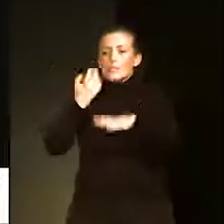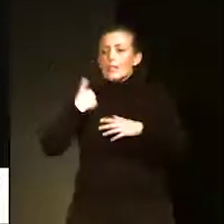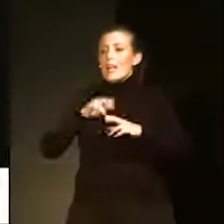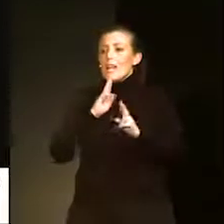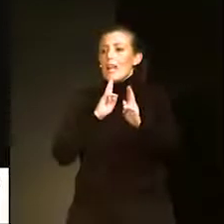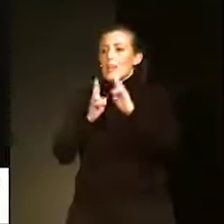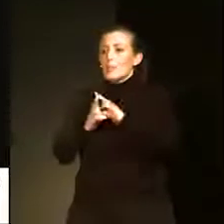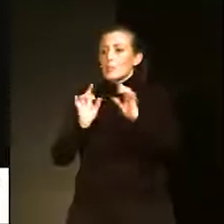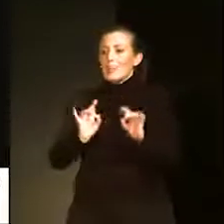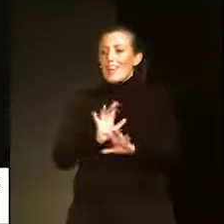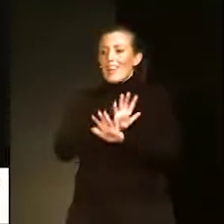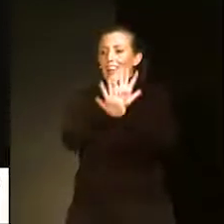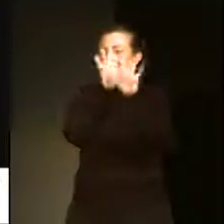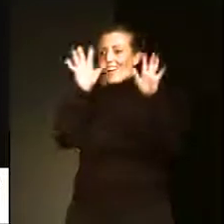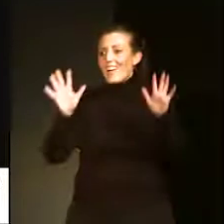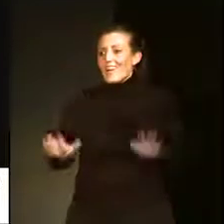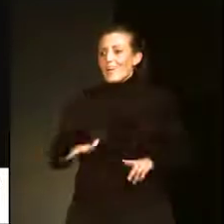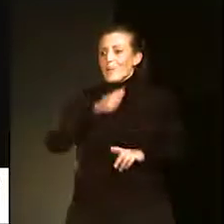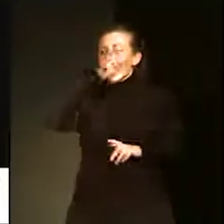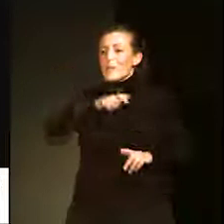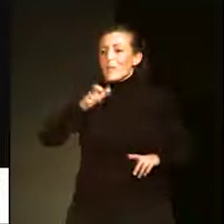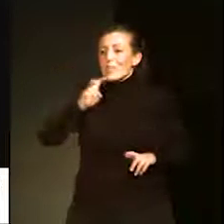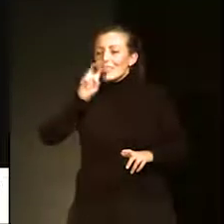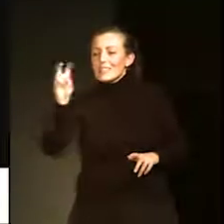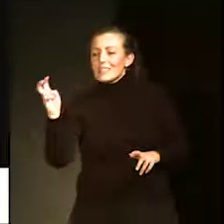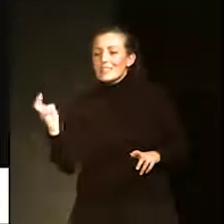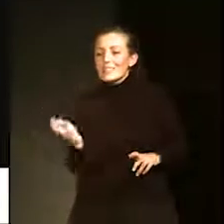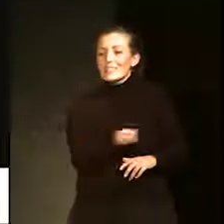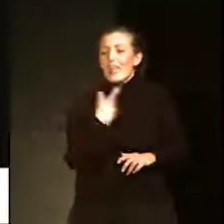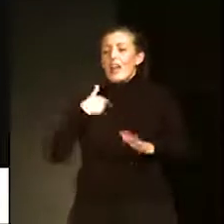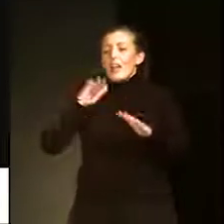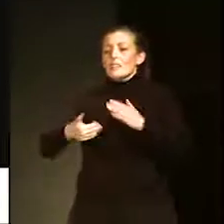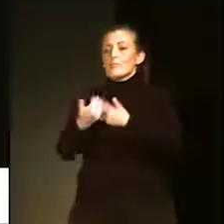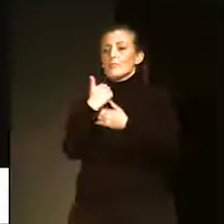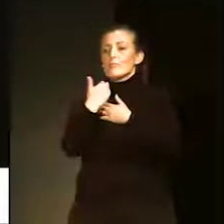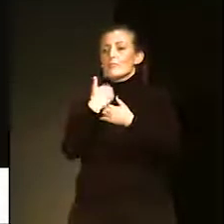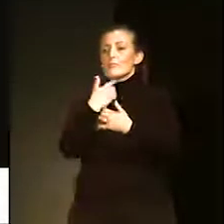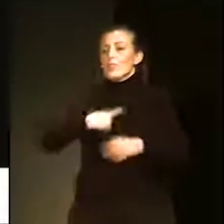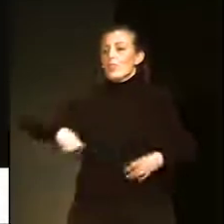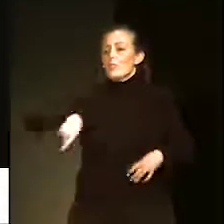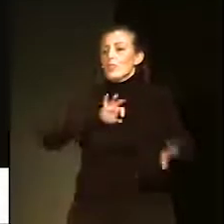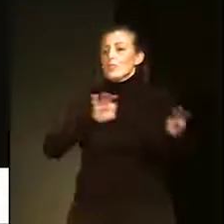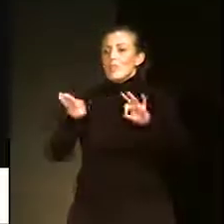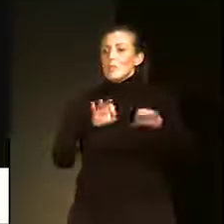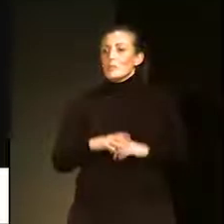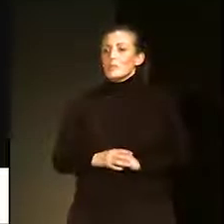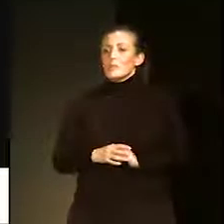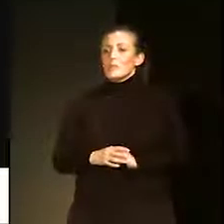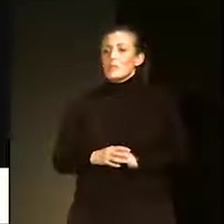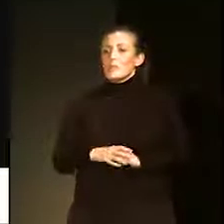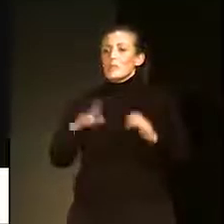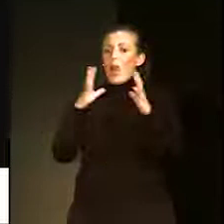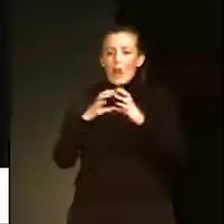y aventajada a la diversidad del espectador que tenemos y que asiste a todos y cada uno de nuestros espectáculos.